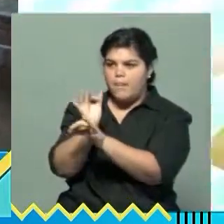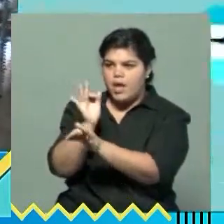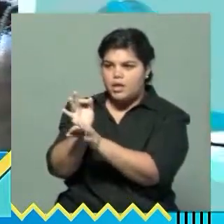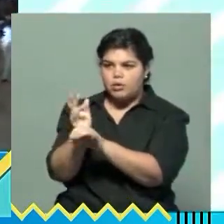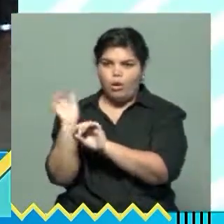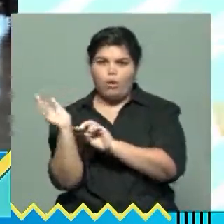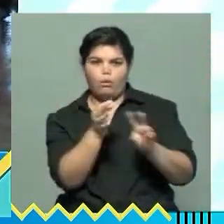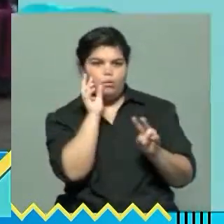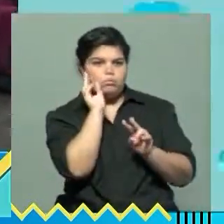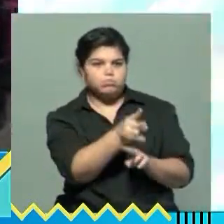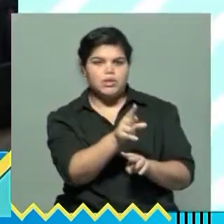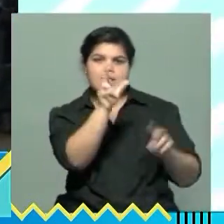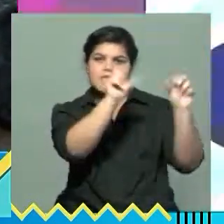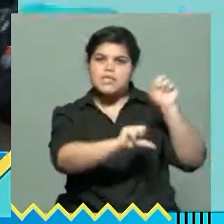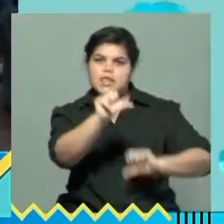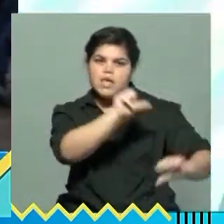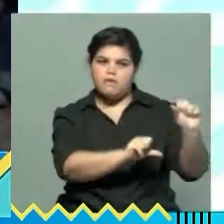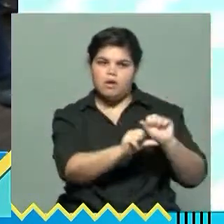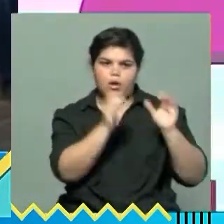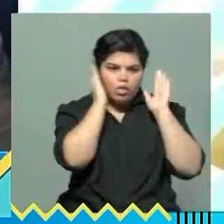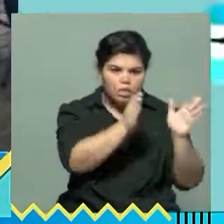voces de los investigadores.